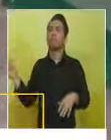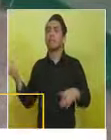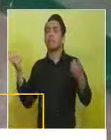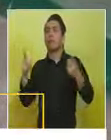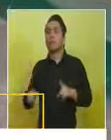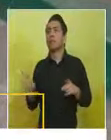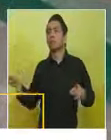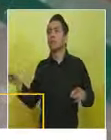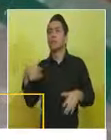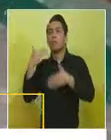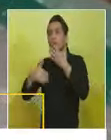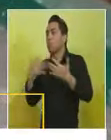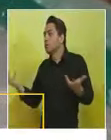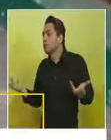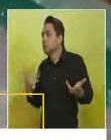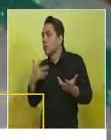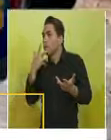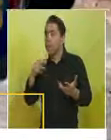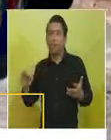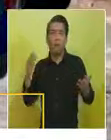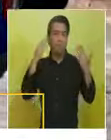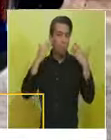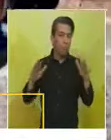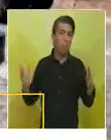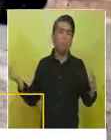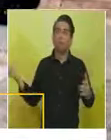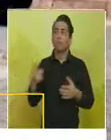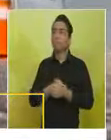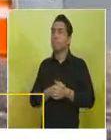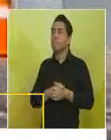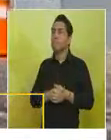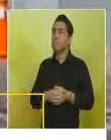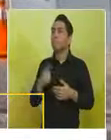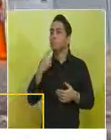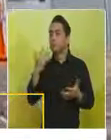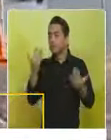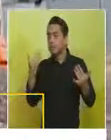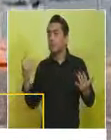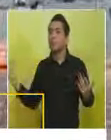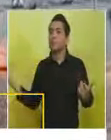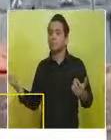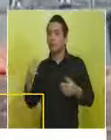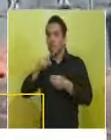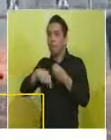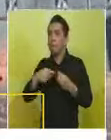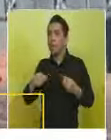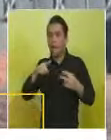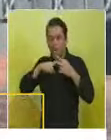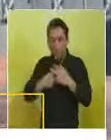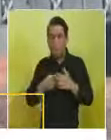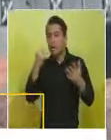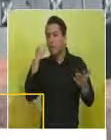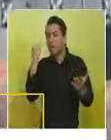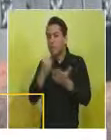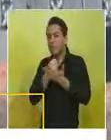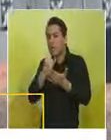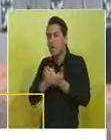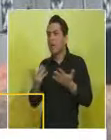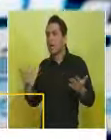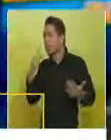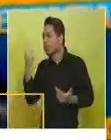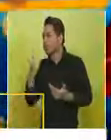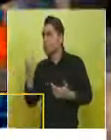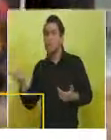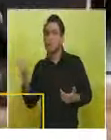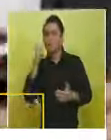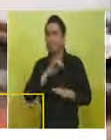y no volvieron a saber de él. Los seres queridos de este hombre denunciaron el hecho e iniciaron la búsqueda de Eldin sin tener